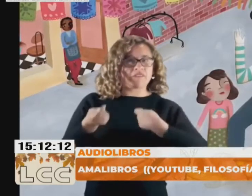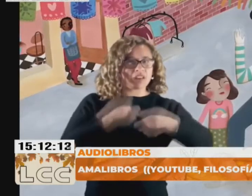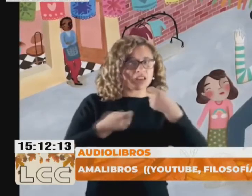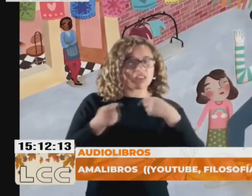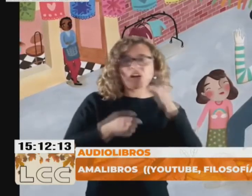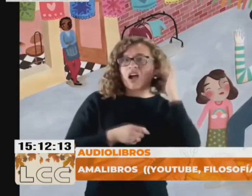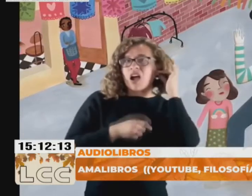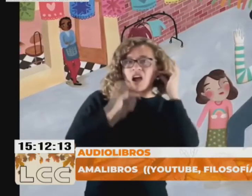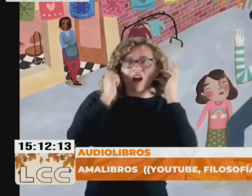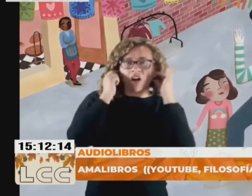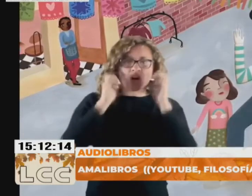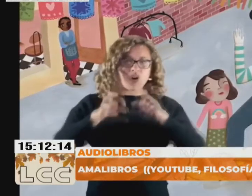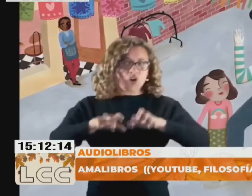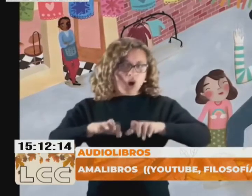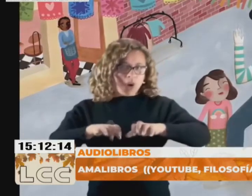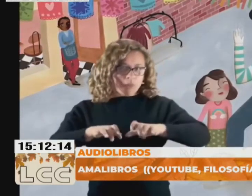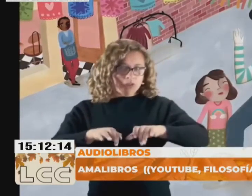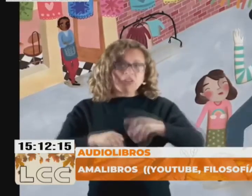filosofía oriental,